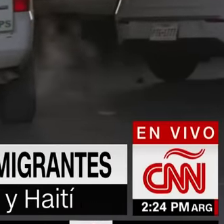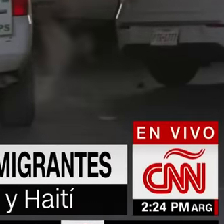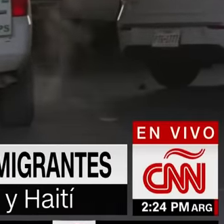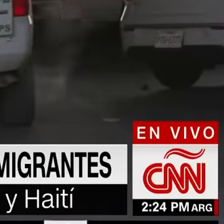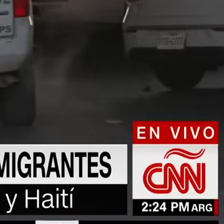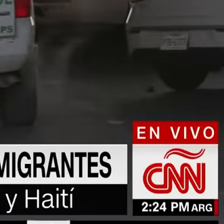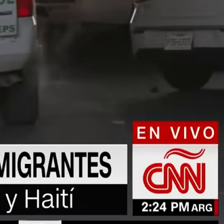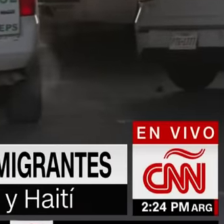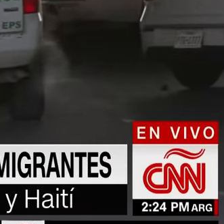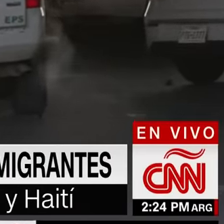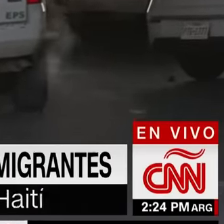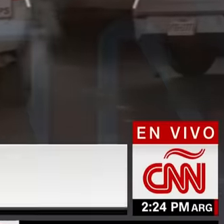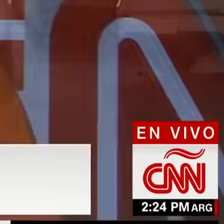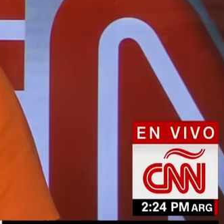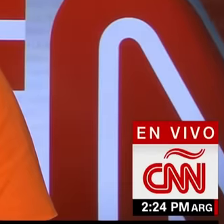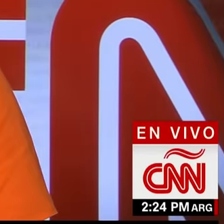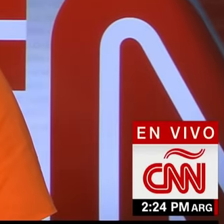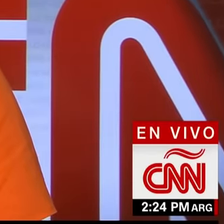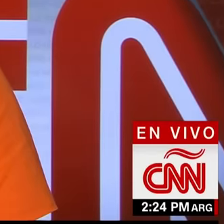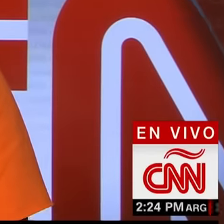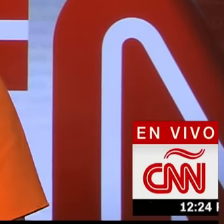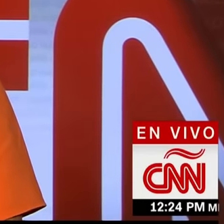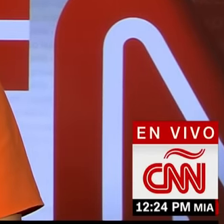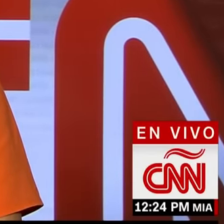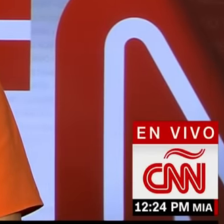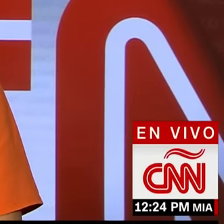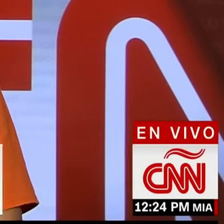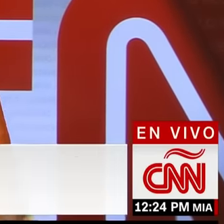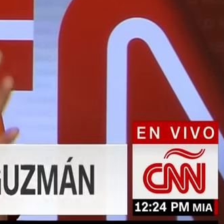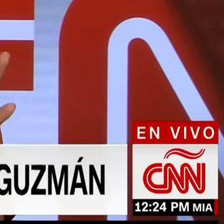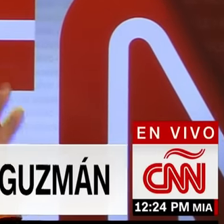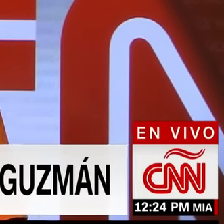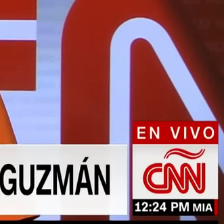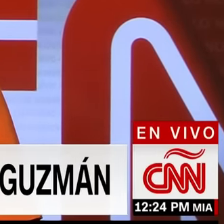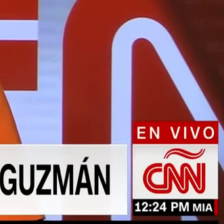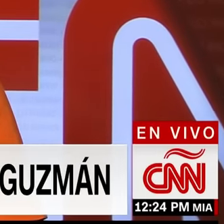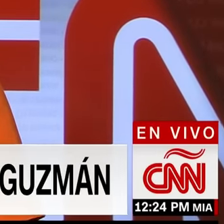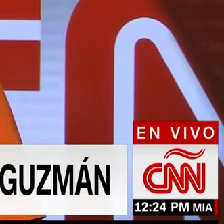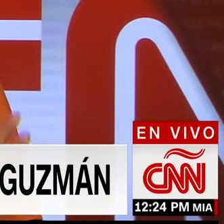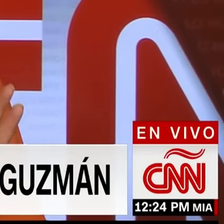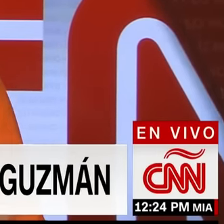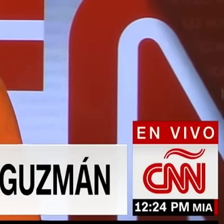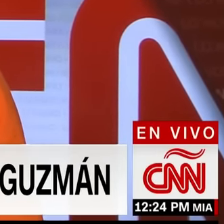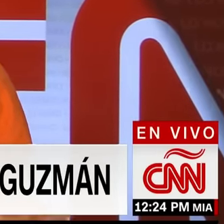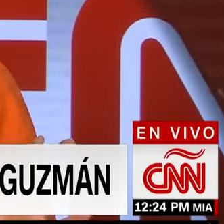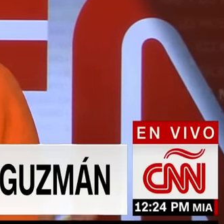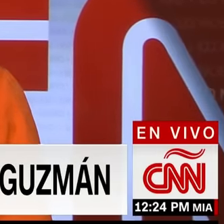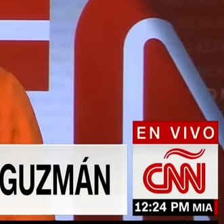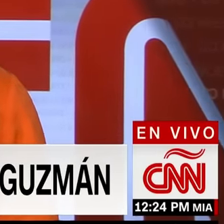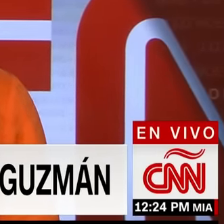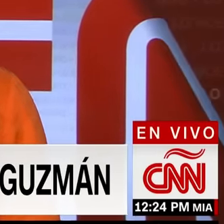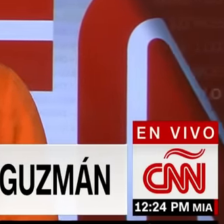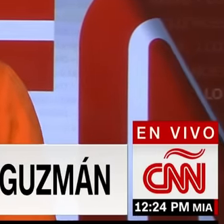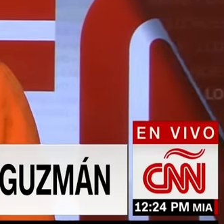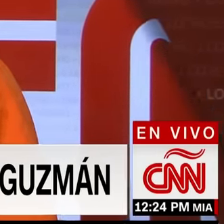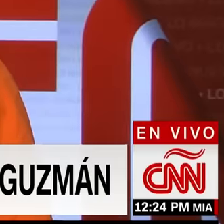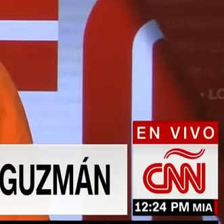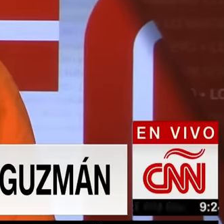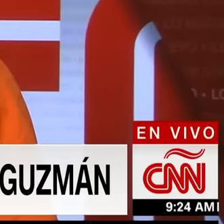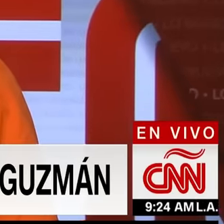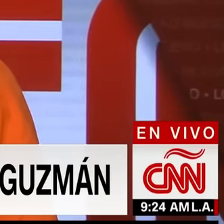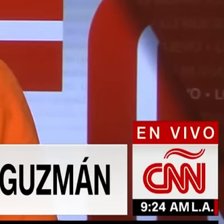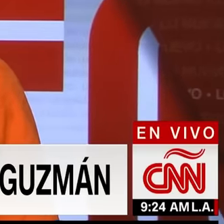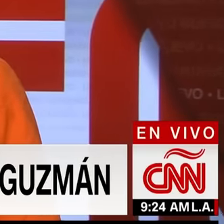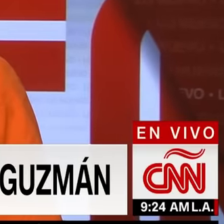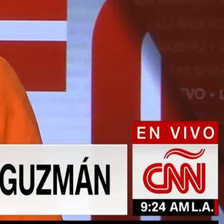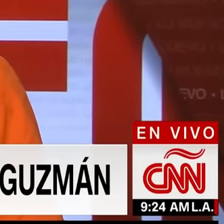con conocimiento a la operación, le confirmó a CNN que se ha capturado a Ovidio Guzmán. Es el